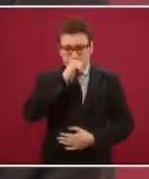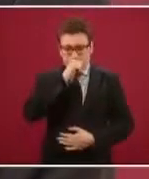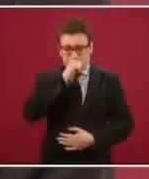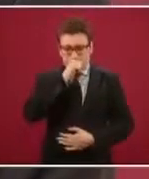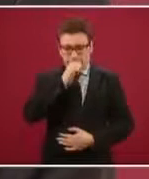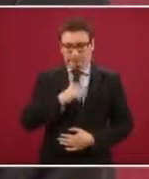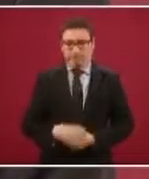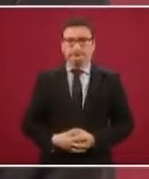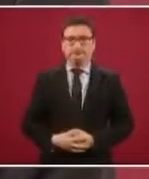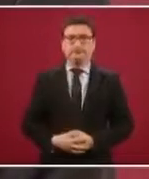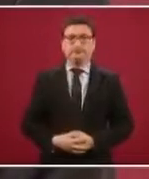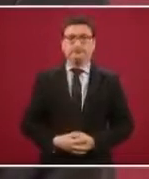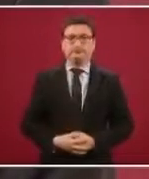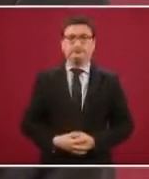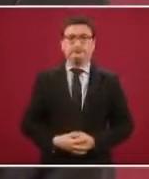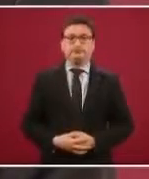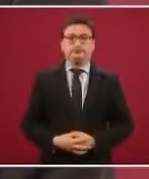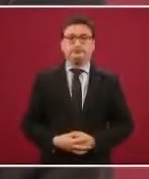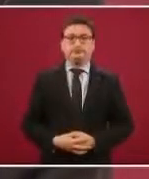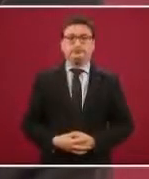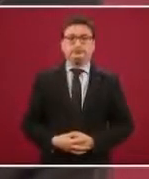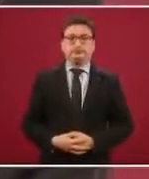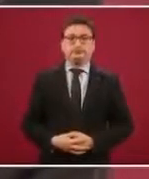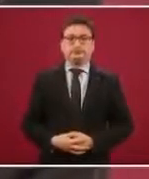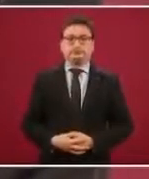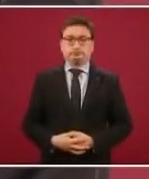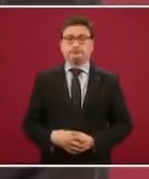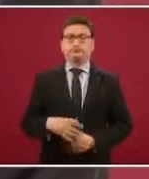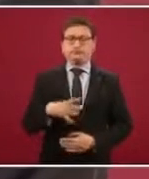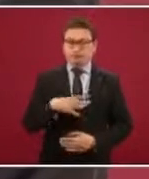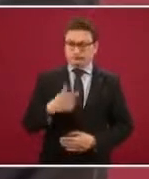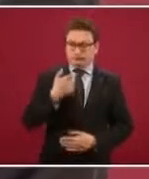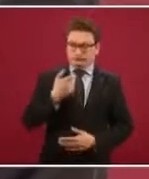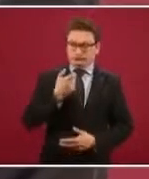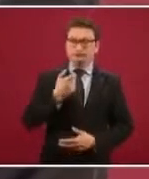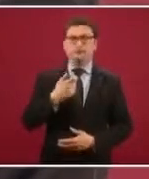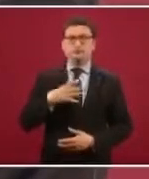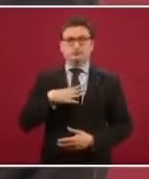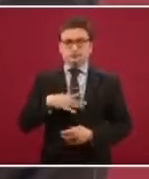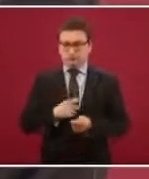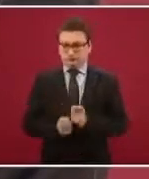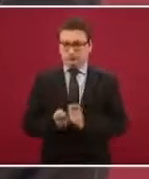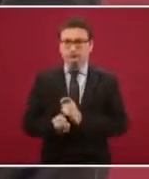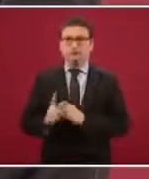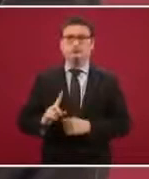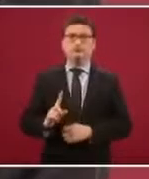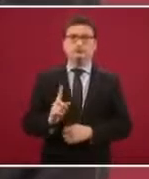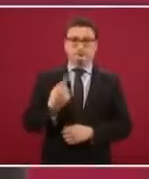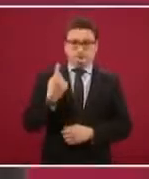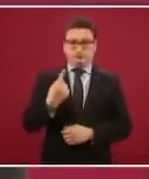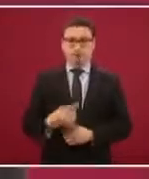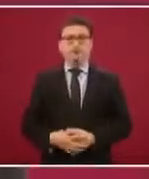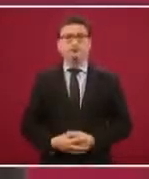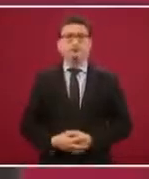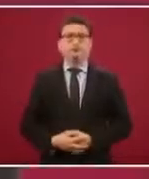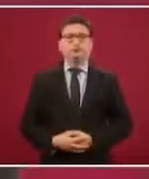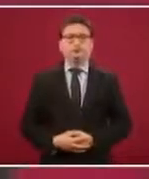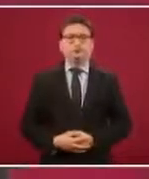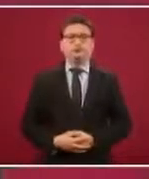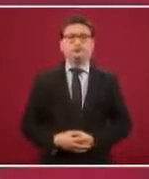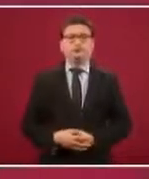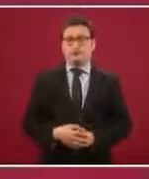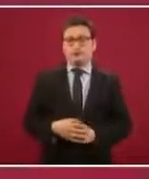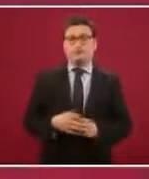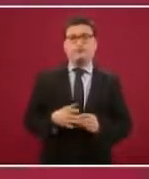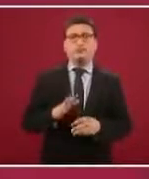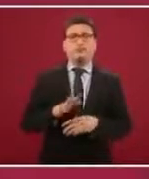y ahí dinero en efectivo dólares numerarios esto por